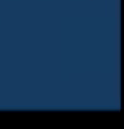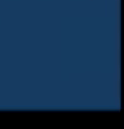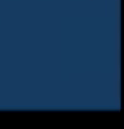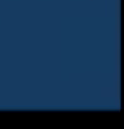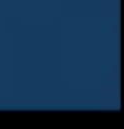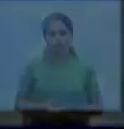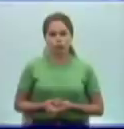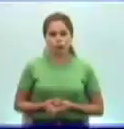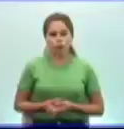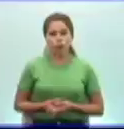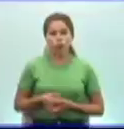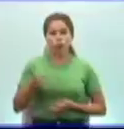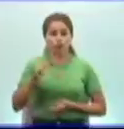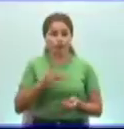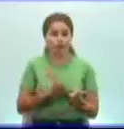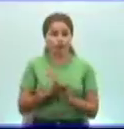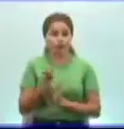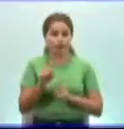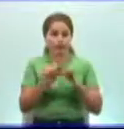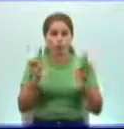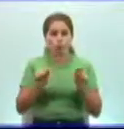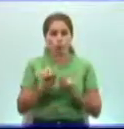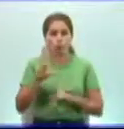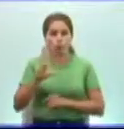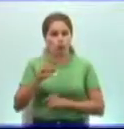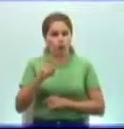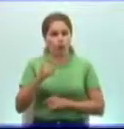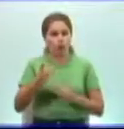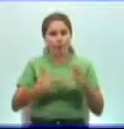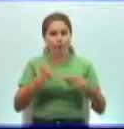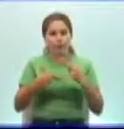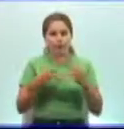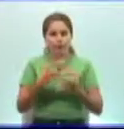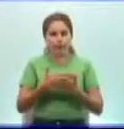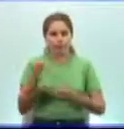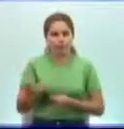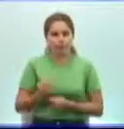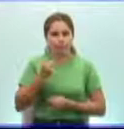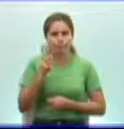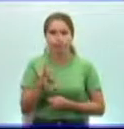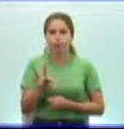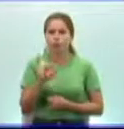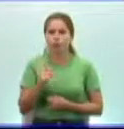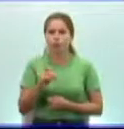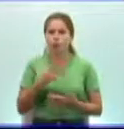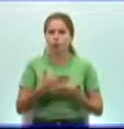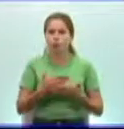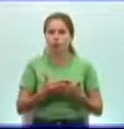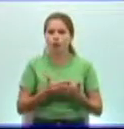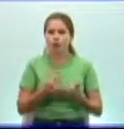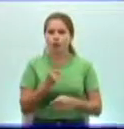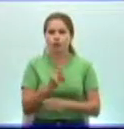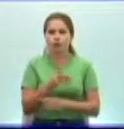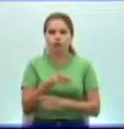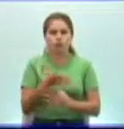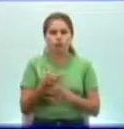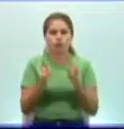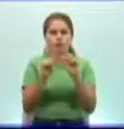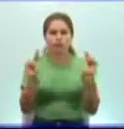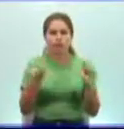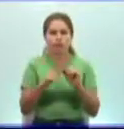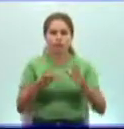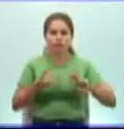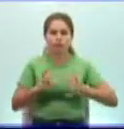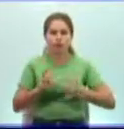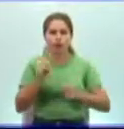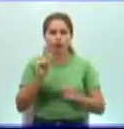Bueno, seguimos entonces en diapositiva y como dijimos vamos a hacer esta demostración primero tomando como referencia este esquema o esta figura que nos representa